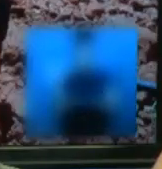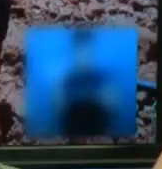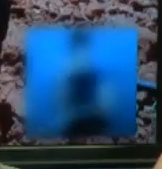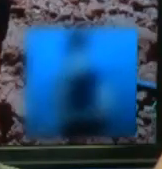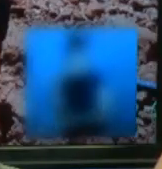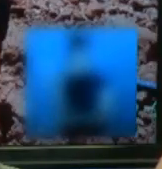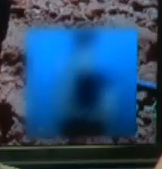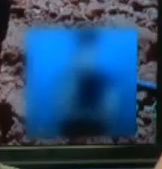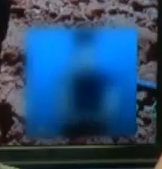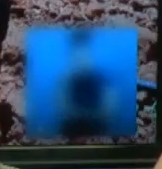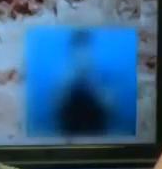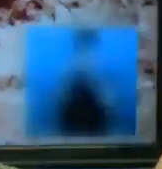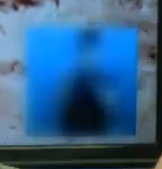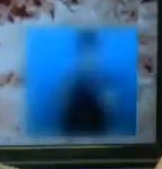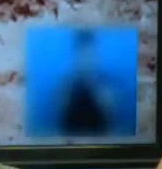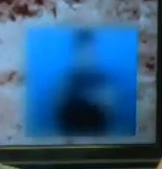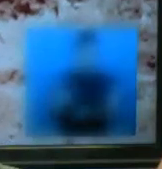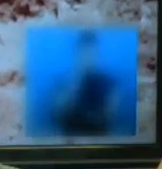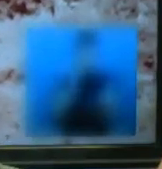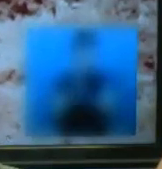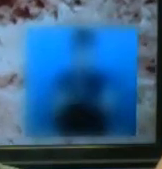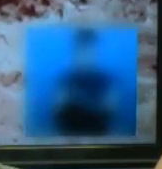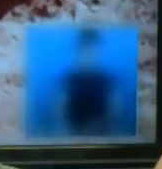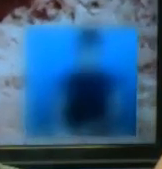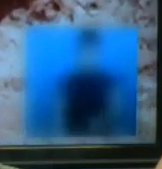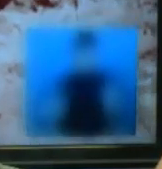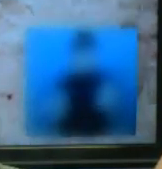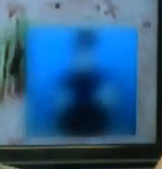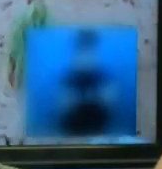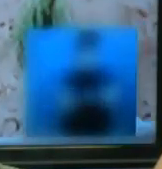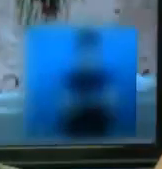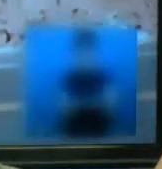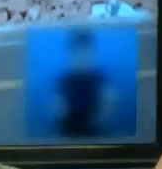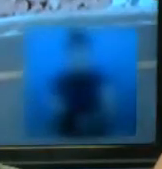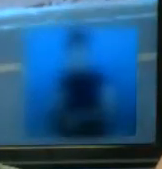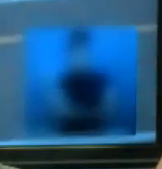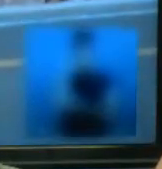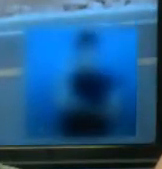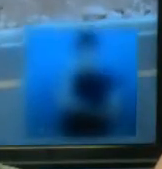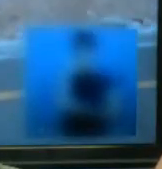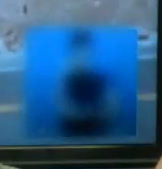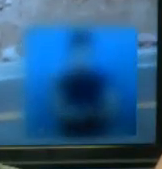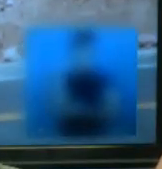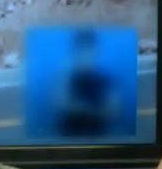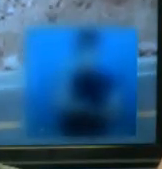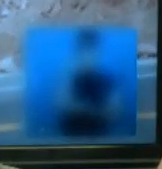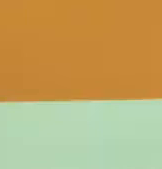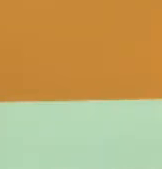una especie nueva de la que estamos hablando. Contanos, bueno, un poco cómo es esa experiencia, cómo te